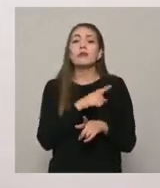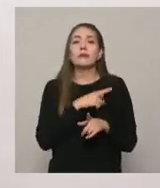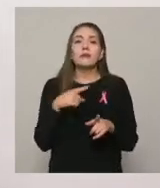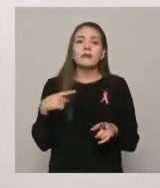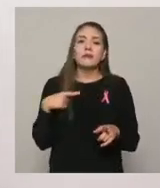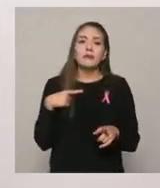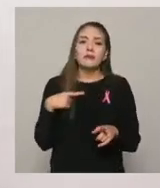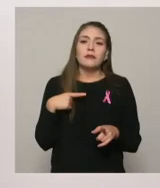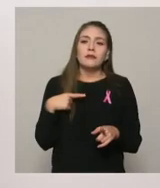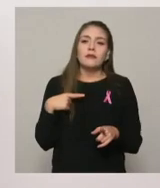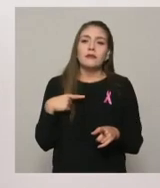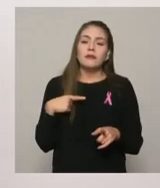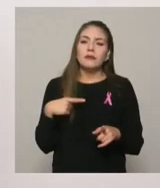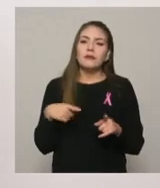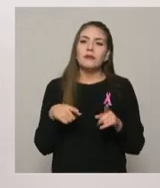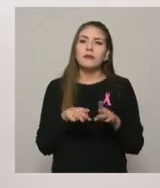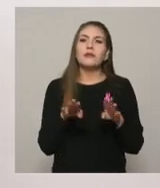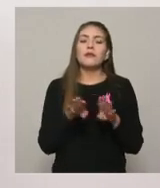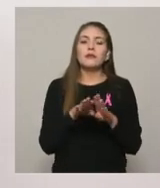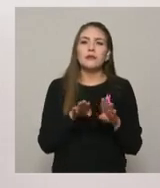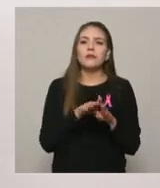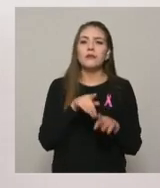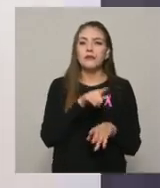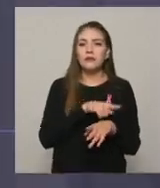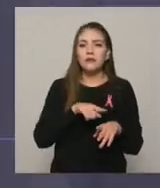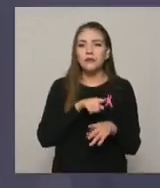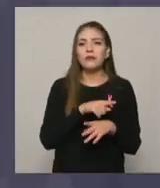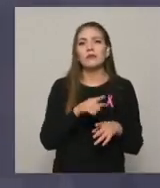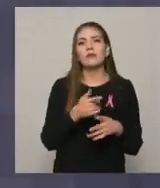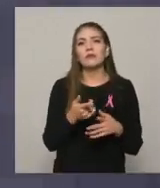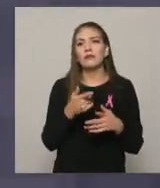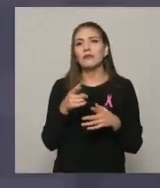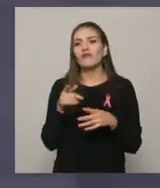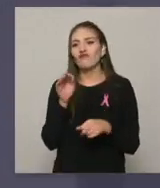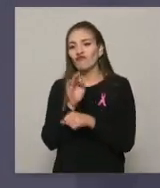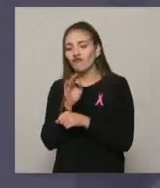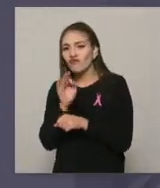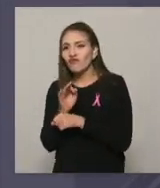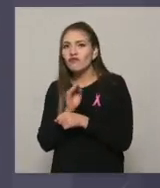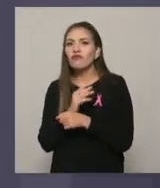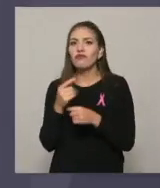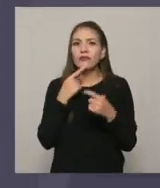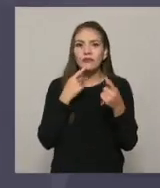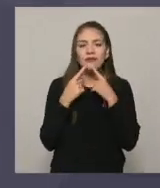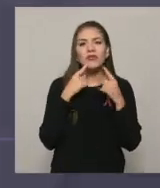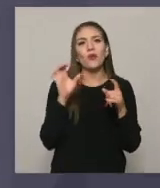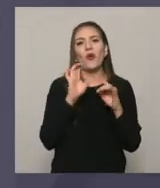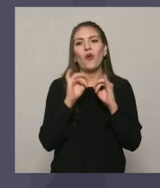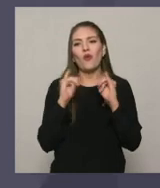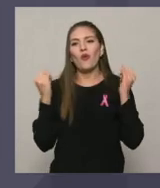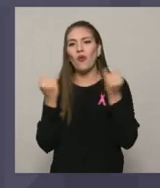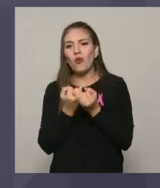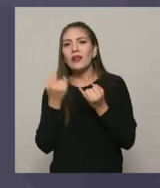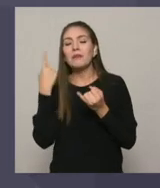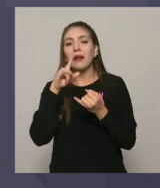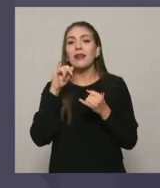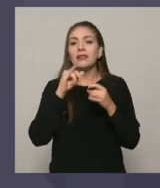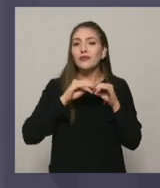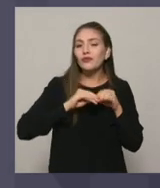que pelearlos y defenderlos en las juntas editoriales. Totalmente, pelearlos y defenderlos, porque muchas